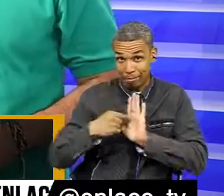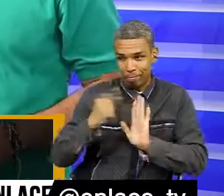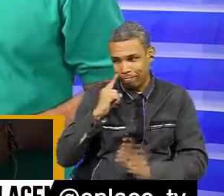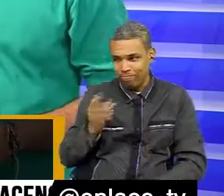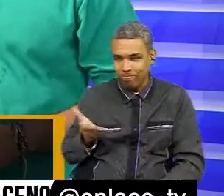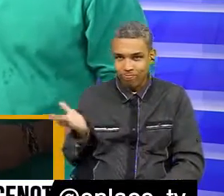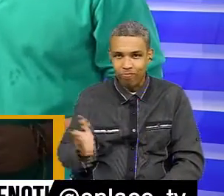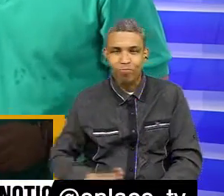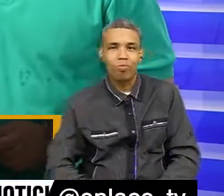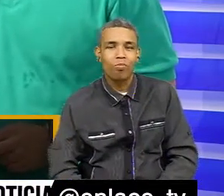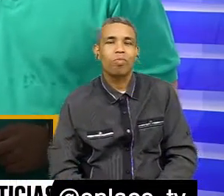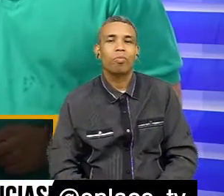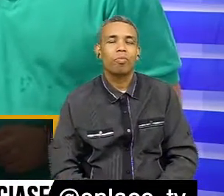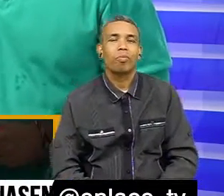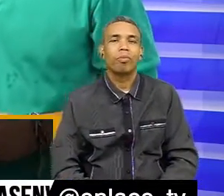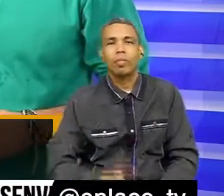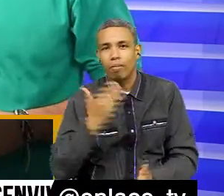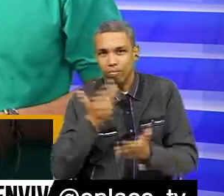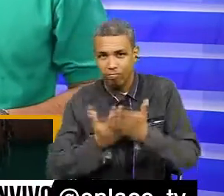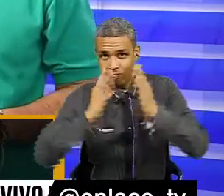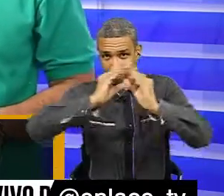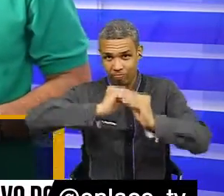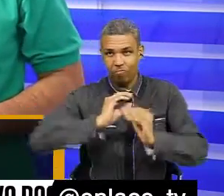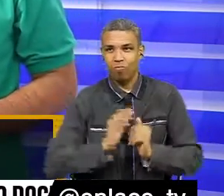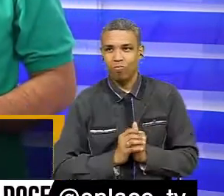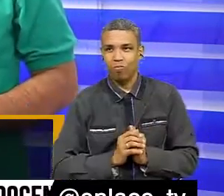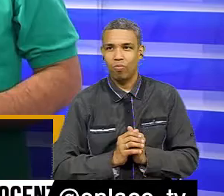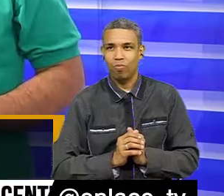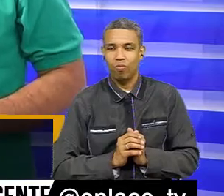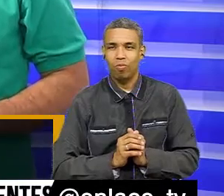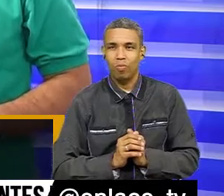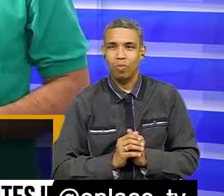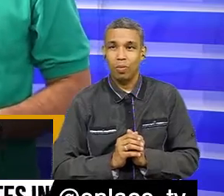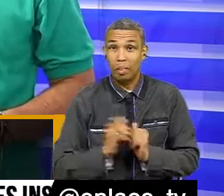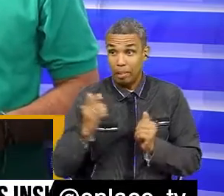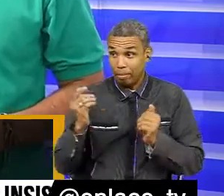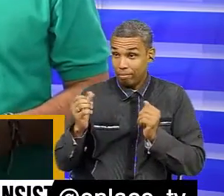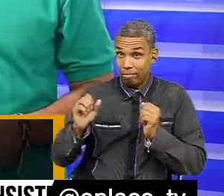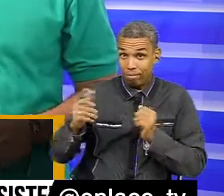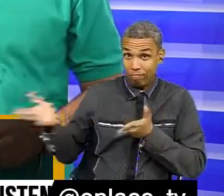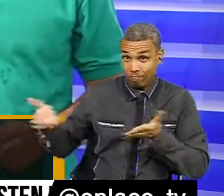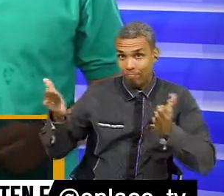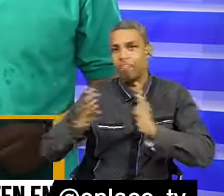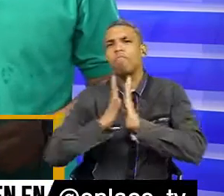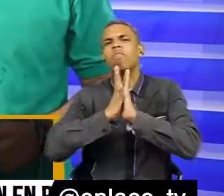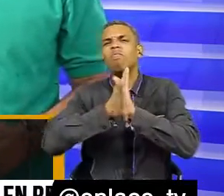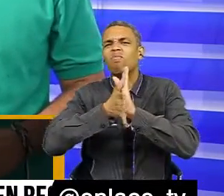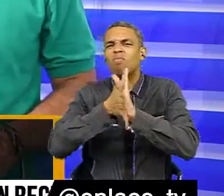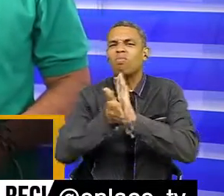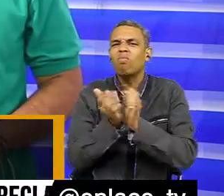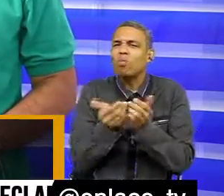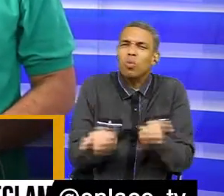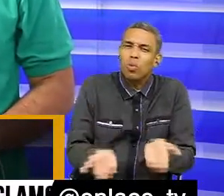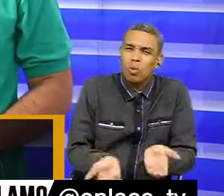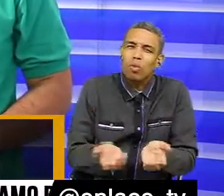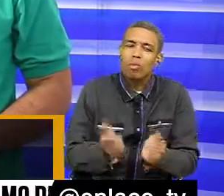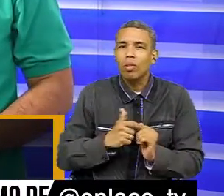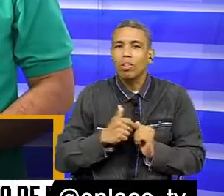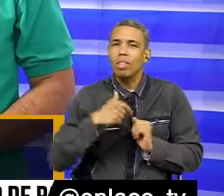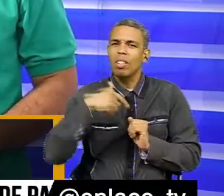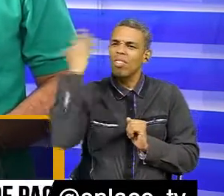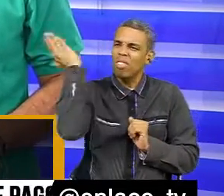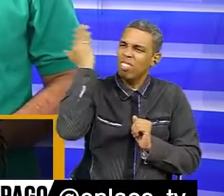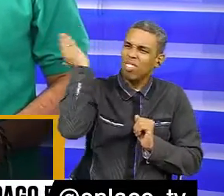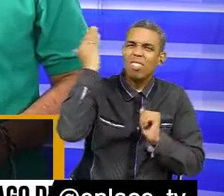Muy buenas noches, bienvenido en La Mira. Muy buenas noches, muchas gracias. Bueno, pues quiero que le contemos a nuestros televidentes acerca de este festival de